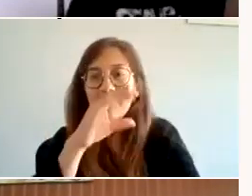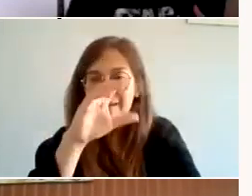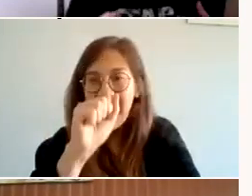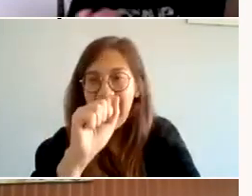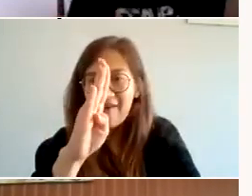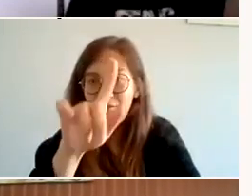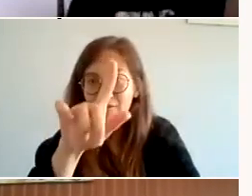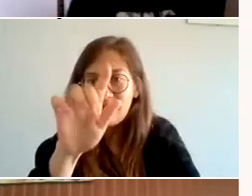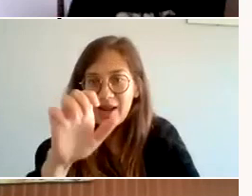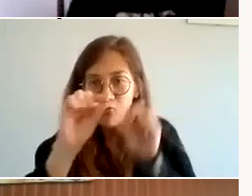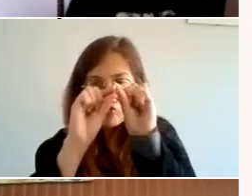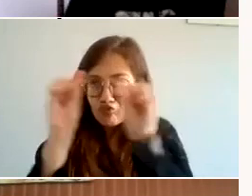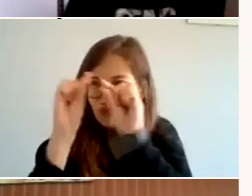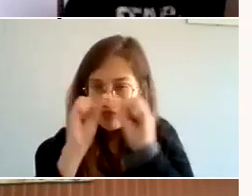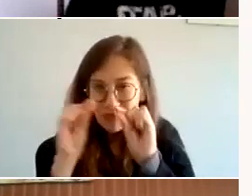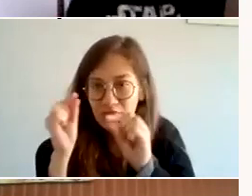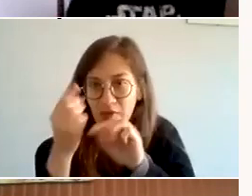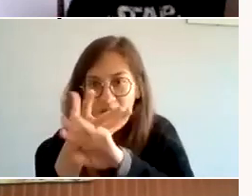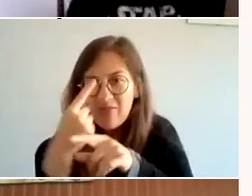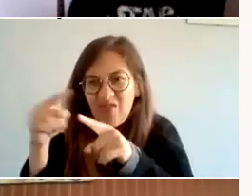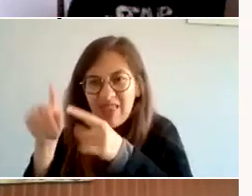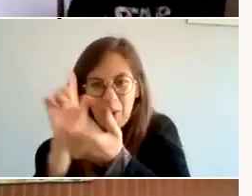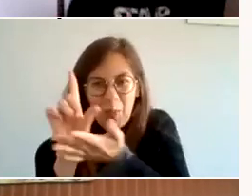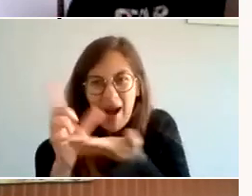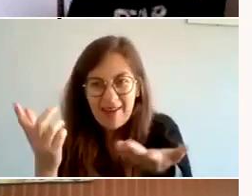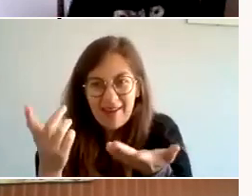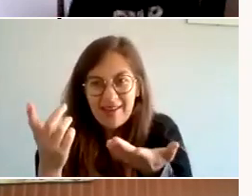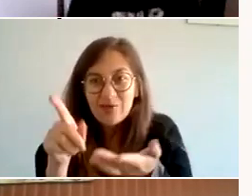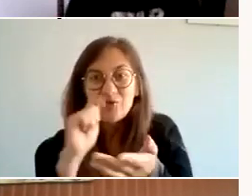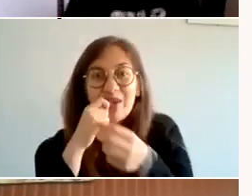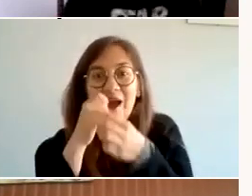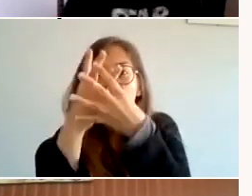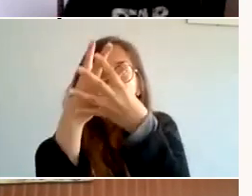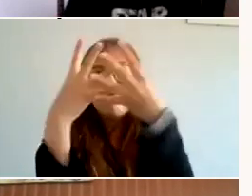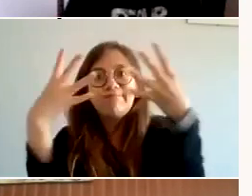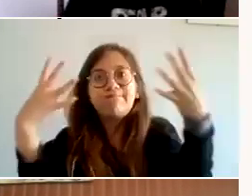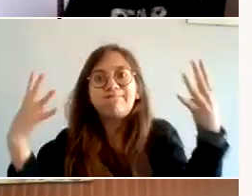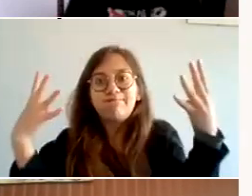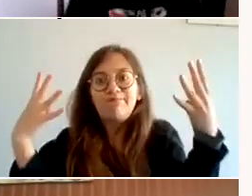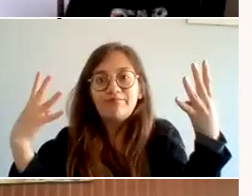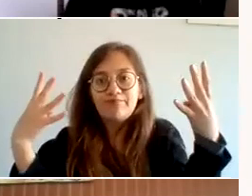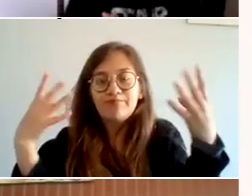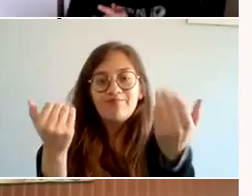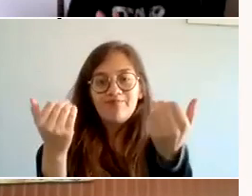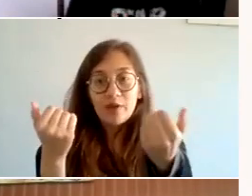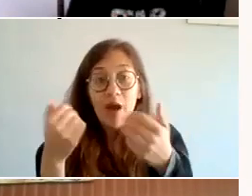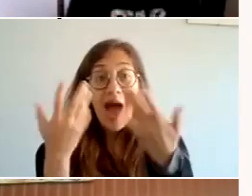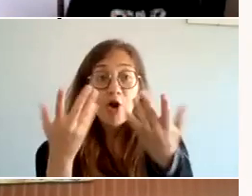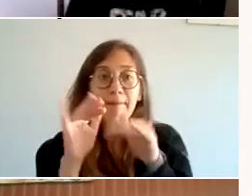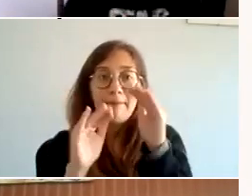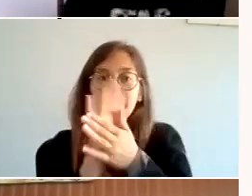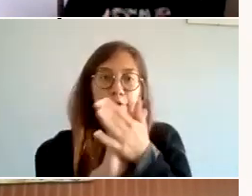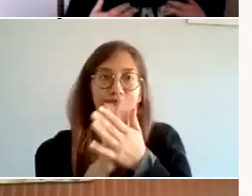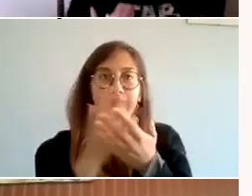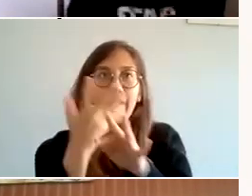sí, y yo creo que ustedes ya lo han evidenciado, es que es susceptible, o sea, puede fallar con cambios meteorológicos. Cuando hay tormentas muy